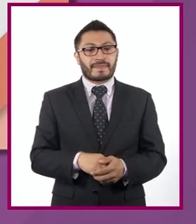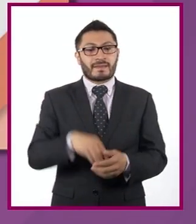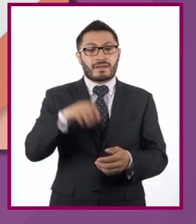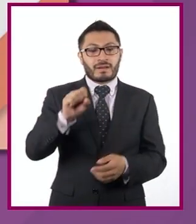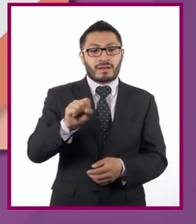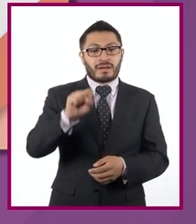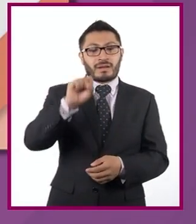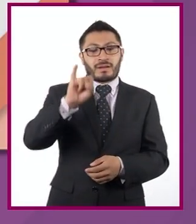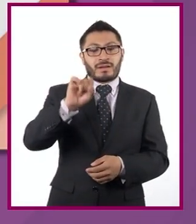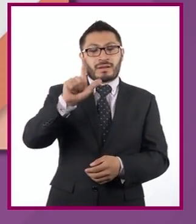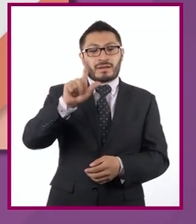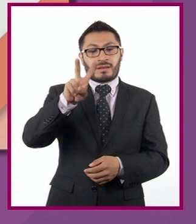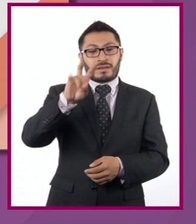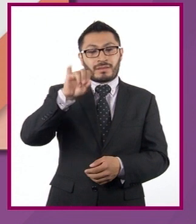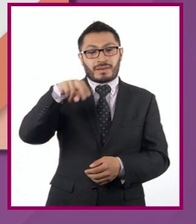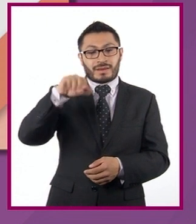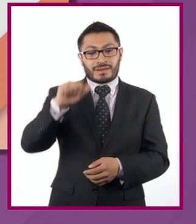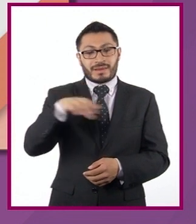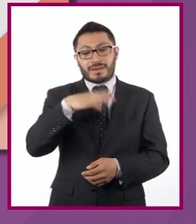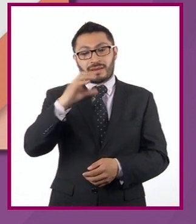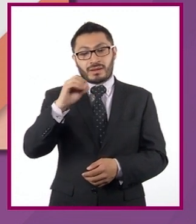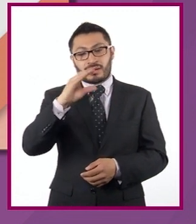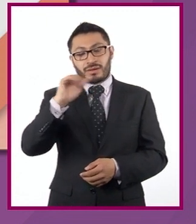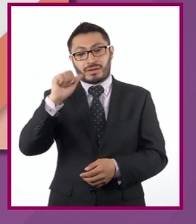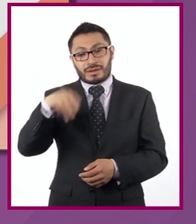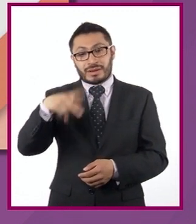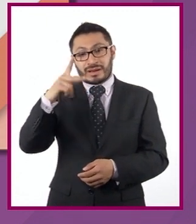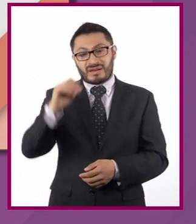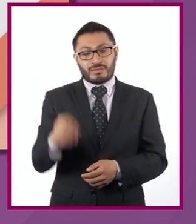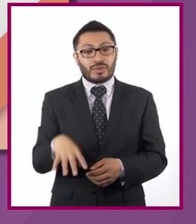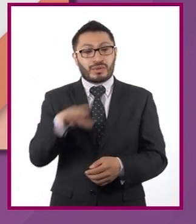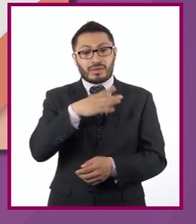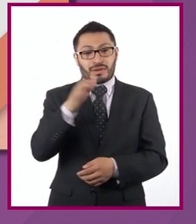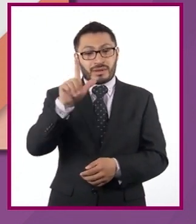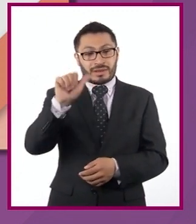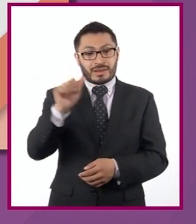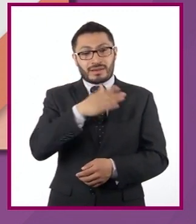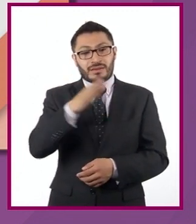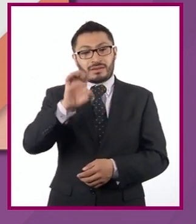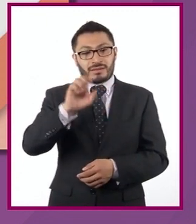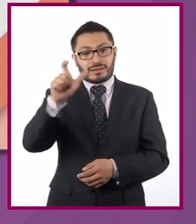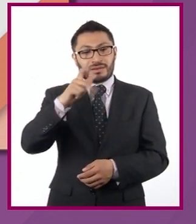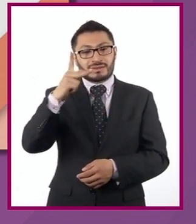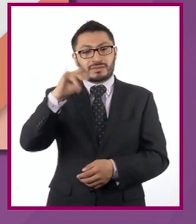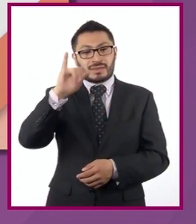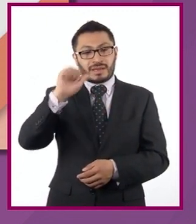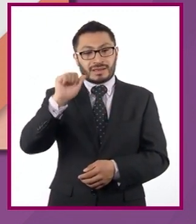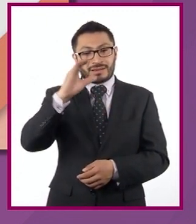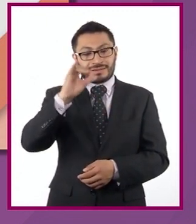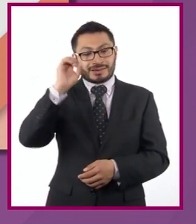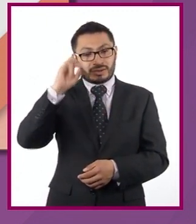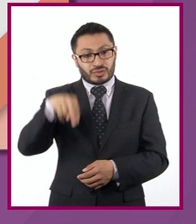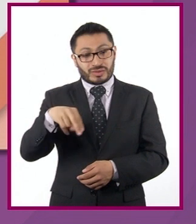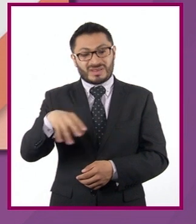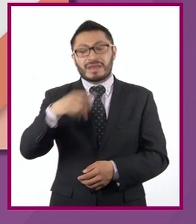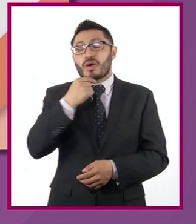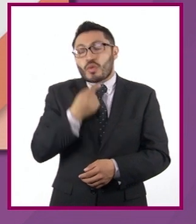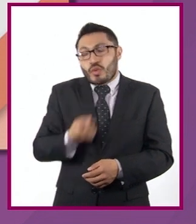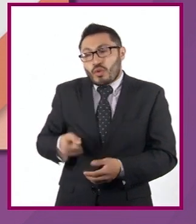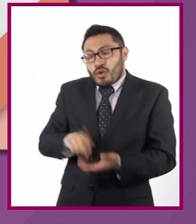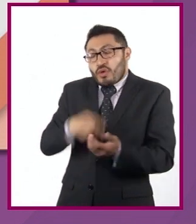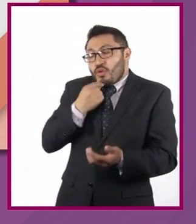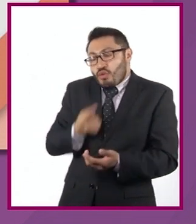Silvina Ocampo, La expiación. Desde la infancia, Antonio se había dedicado, en